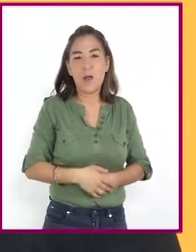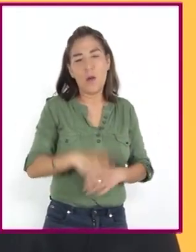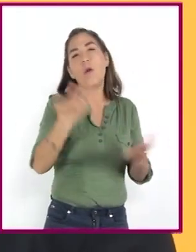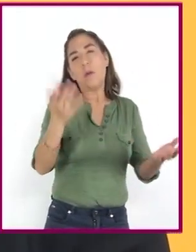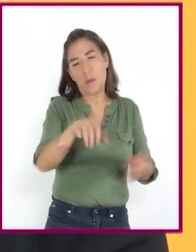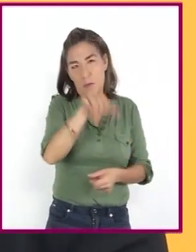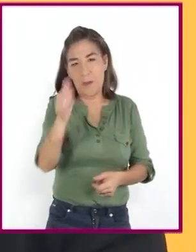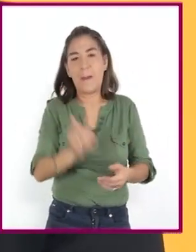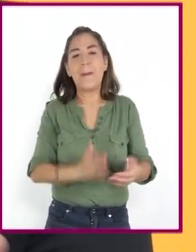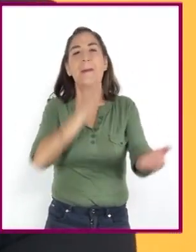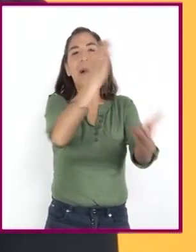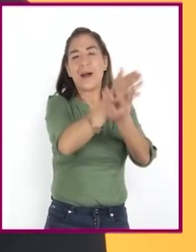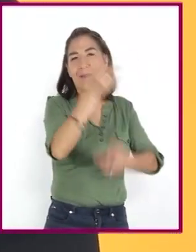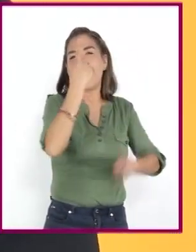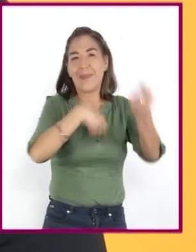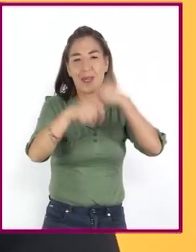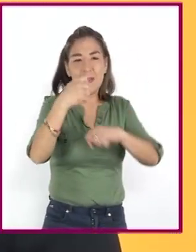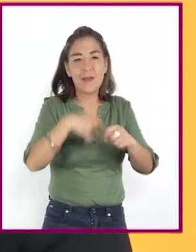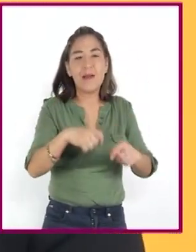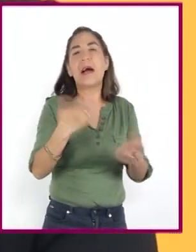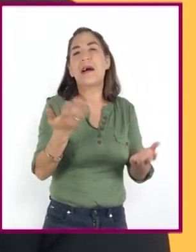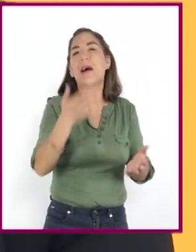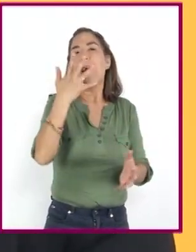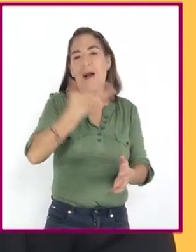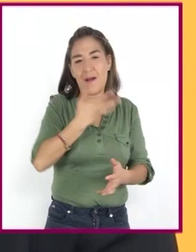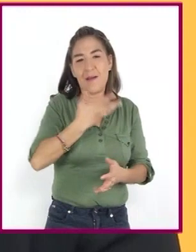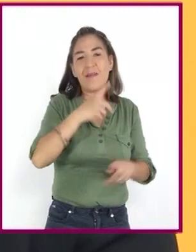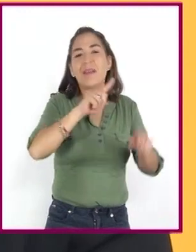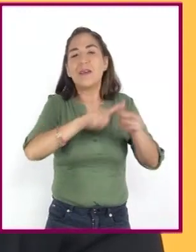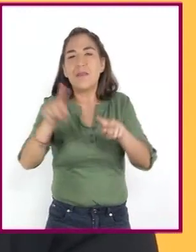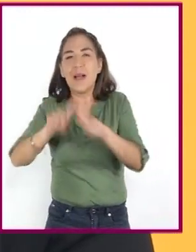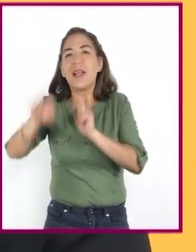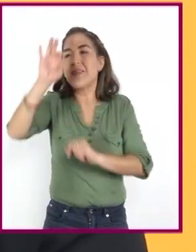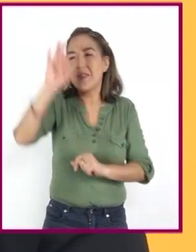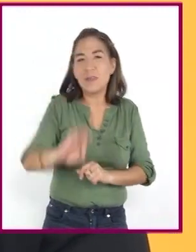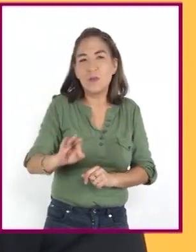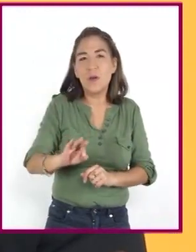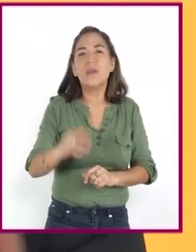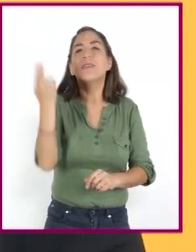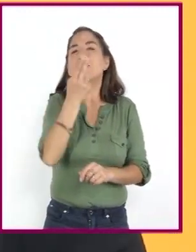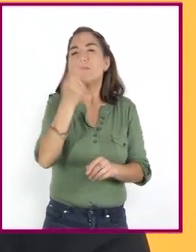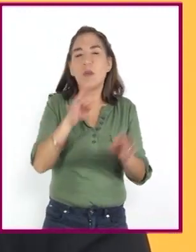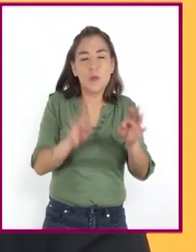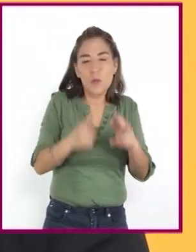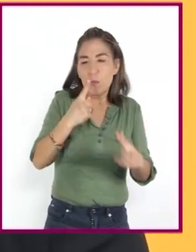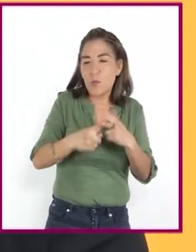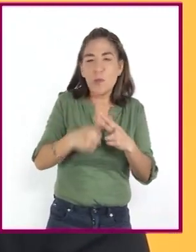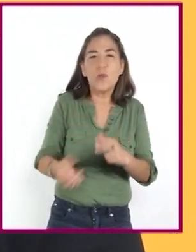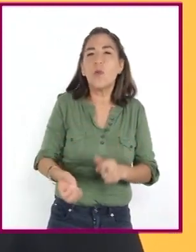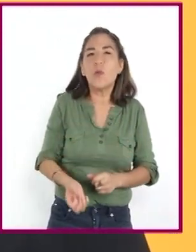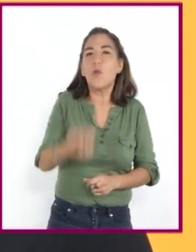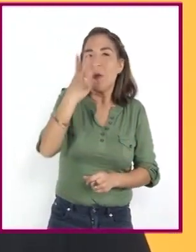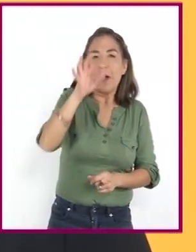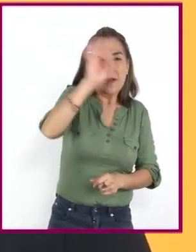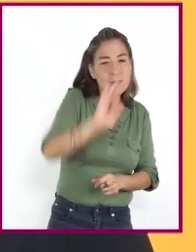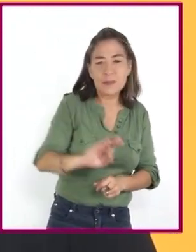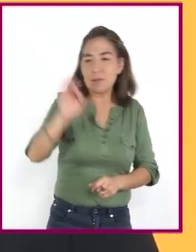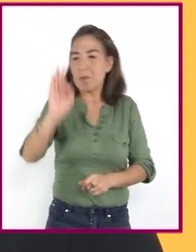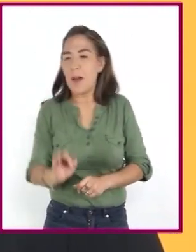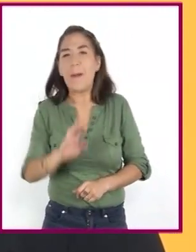una tienda en la que hay diferentes descuentos y necesitamos calcular cuál de los descuentos es